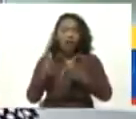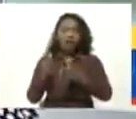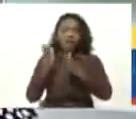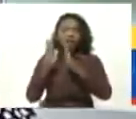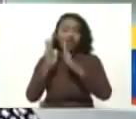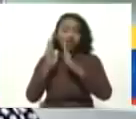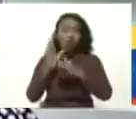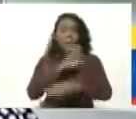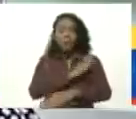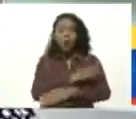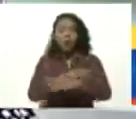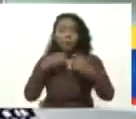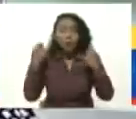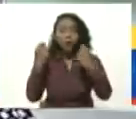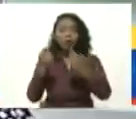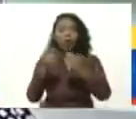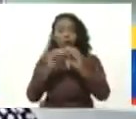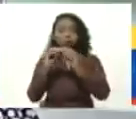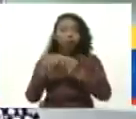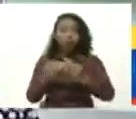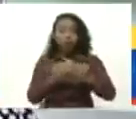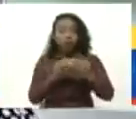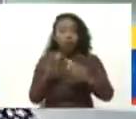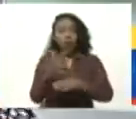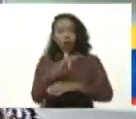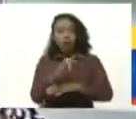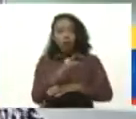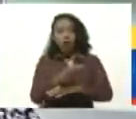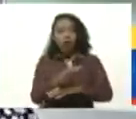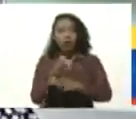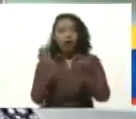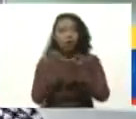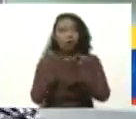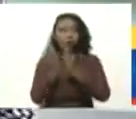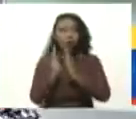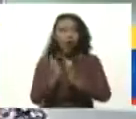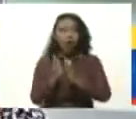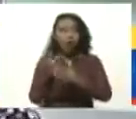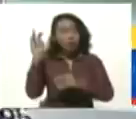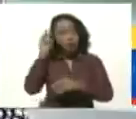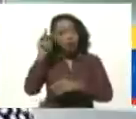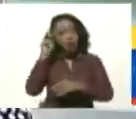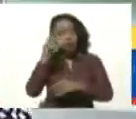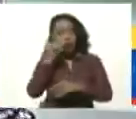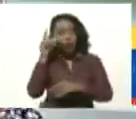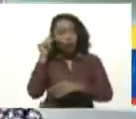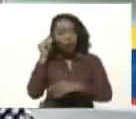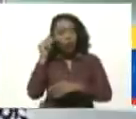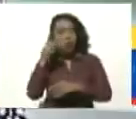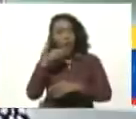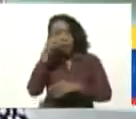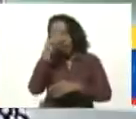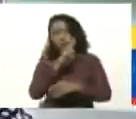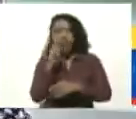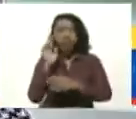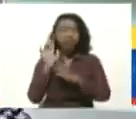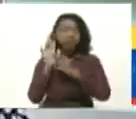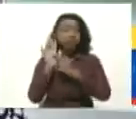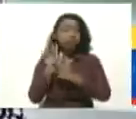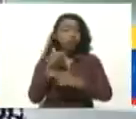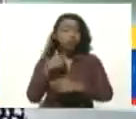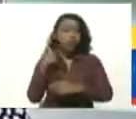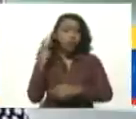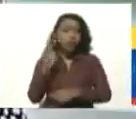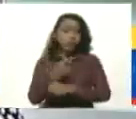el Poder Popular acantonado alrededor de la escuela, los maestros, los padres y representantes. De verdad que debo